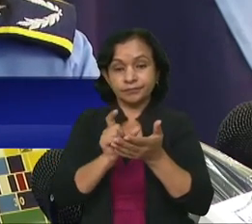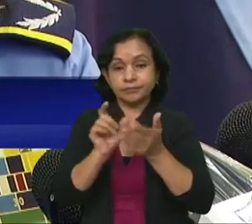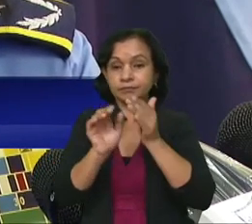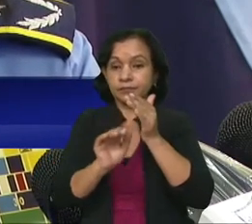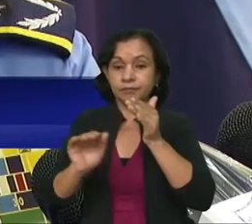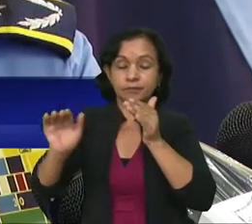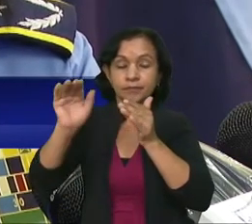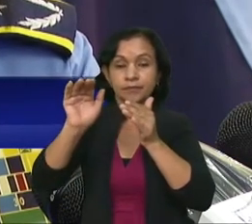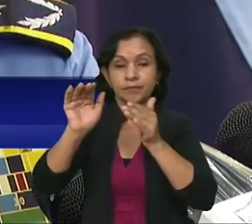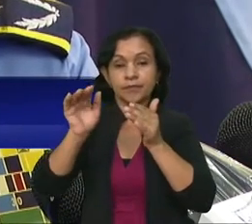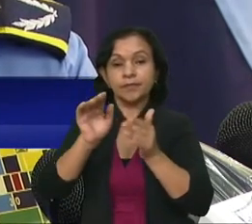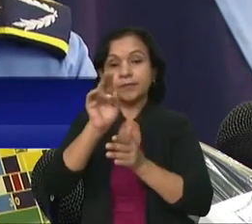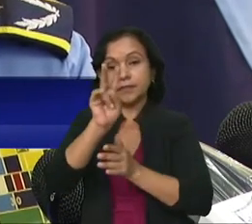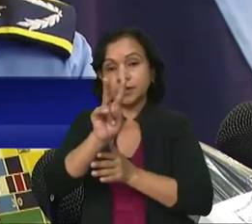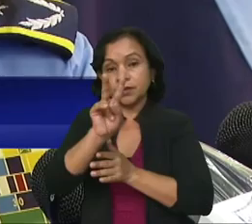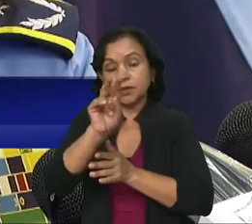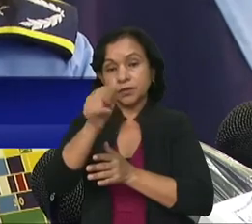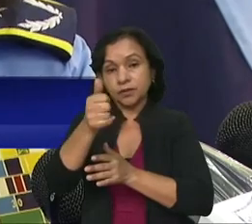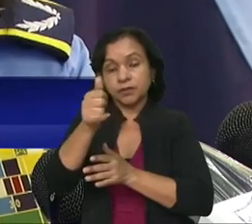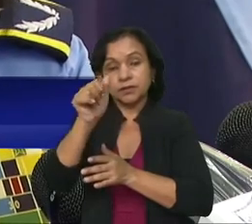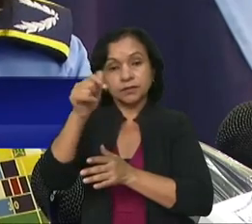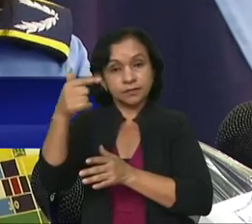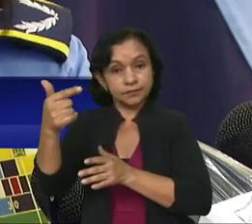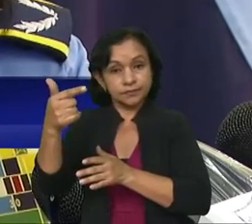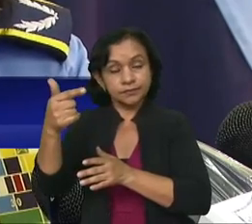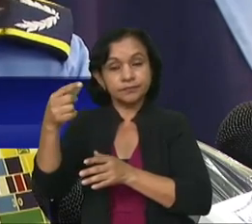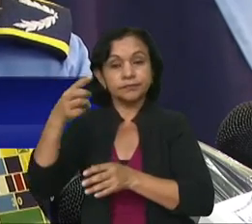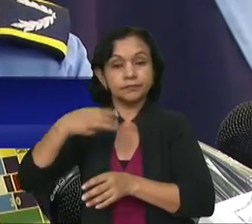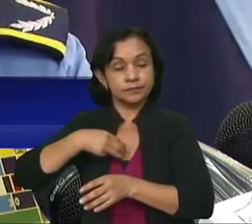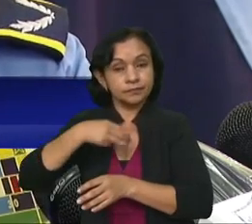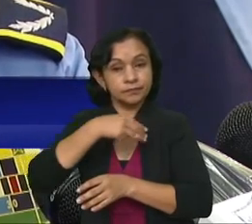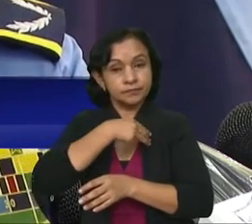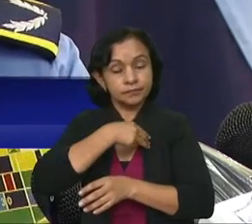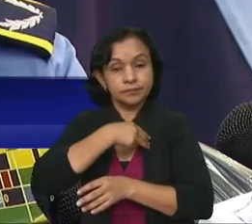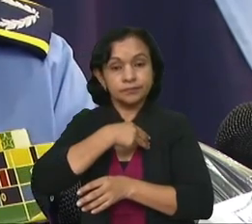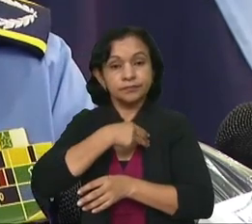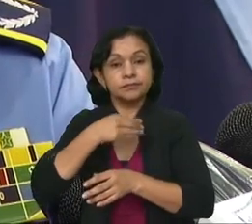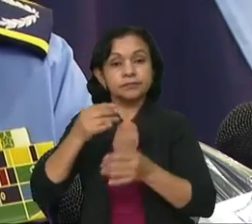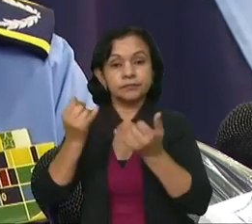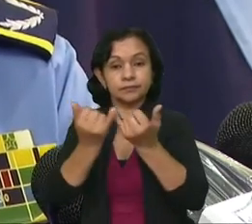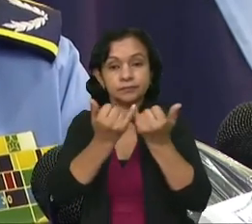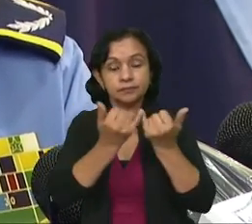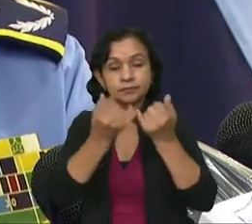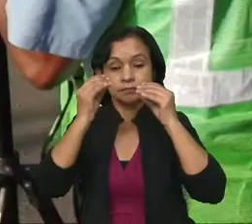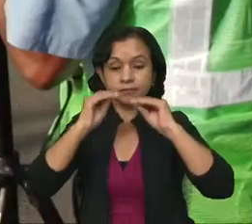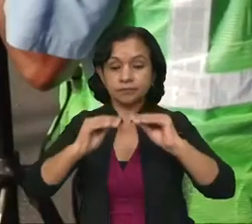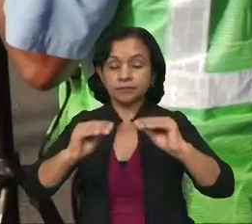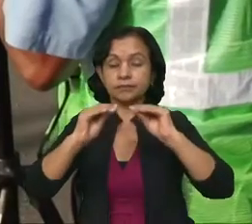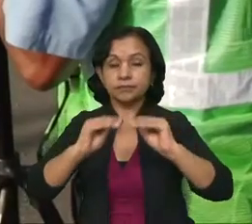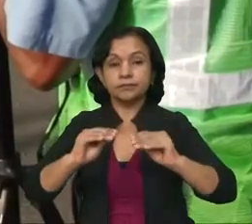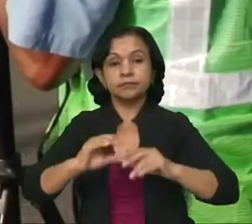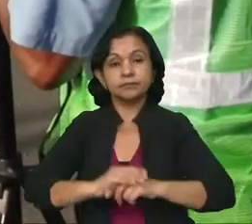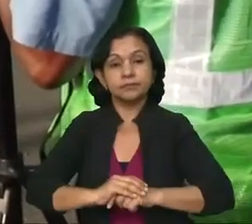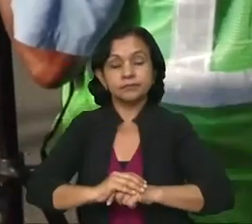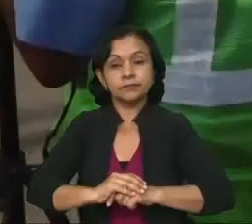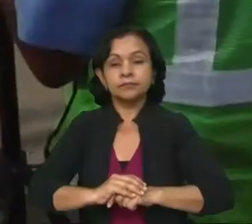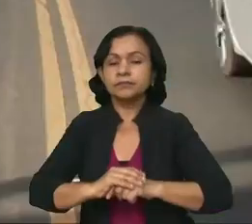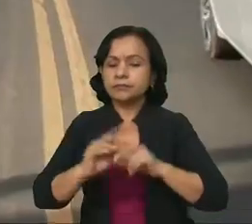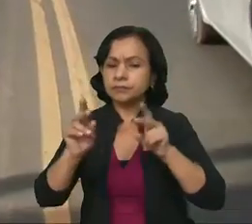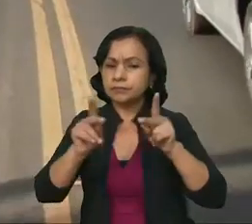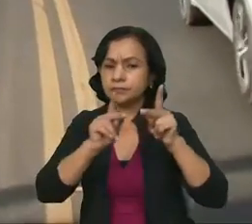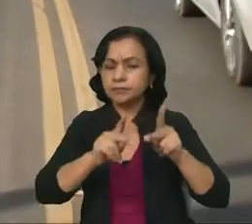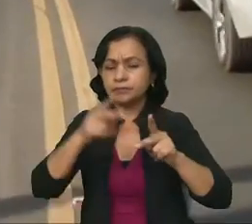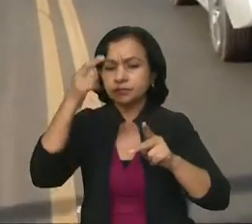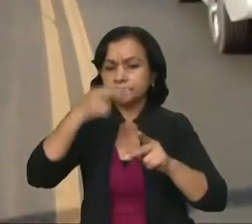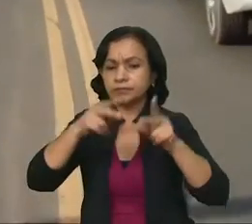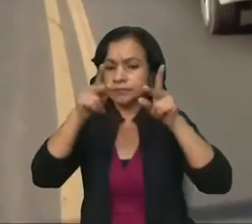categorías y 267 miembros de la comunidad educativa. La entidad también realizó